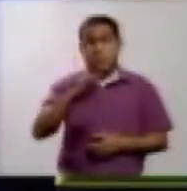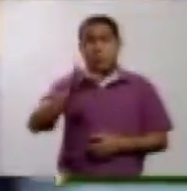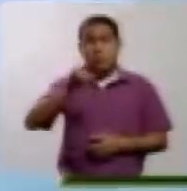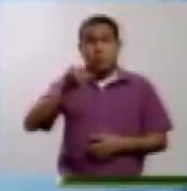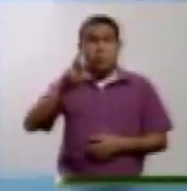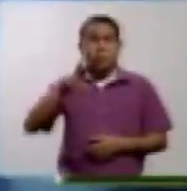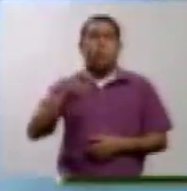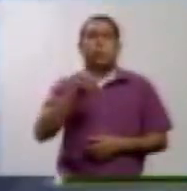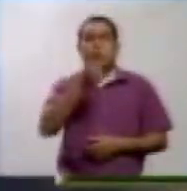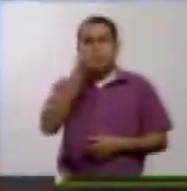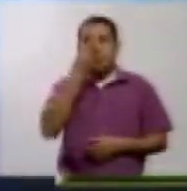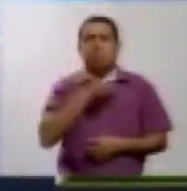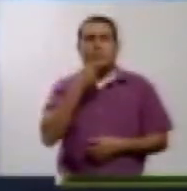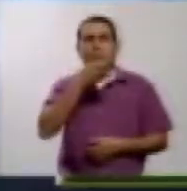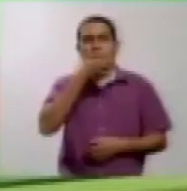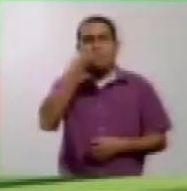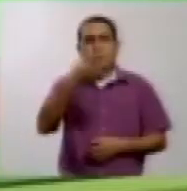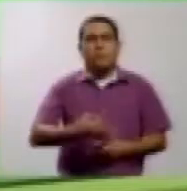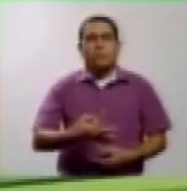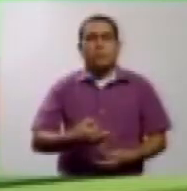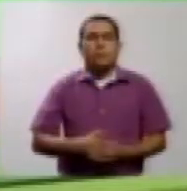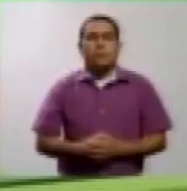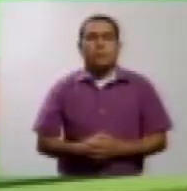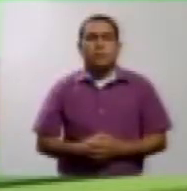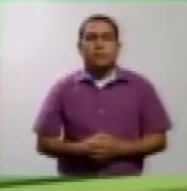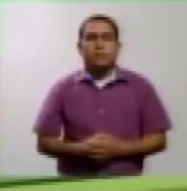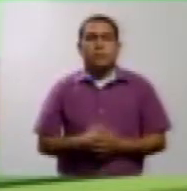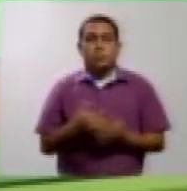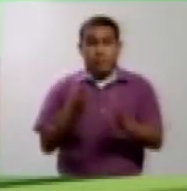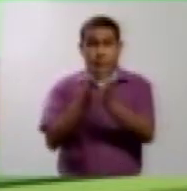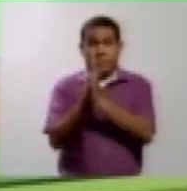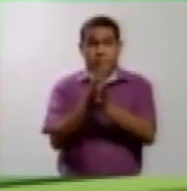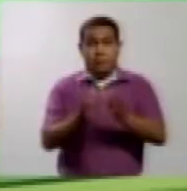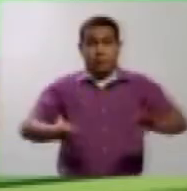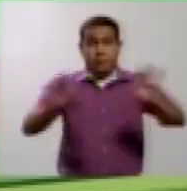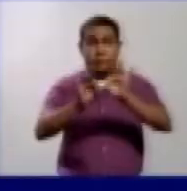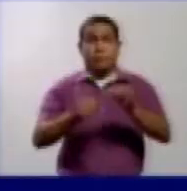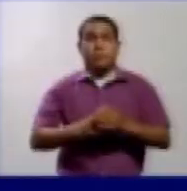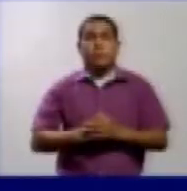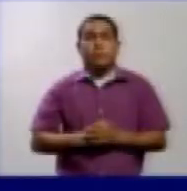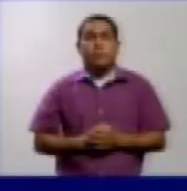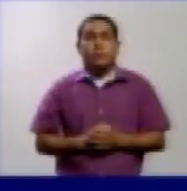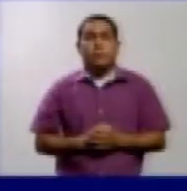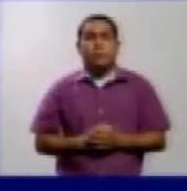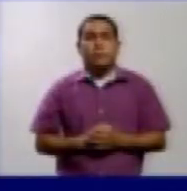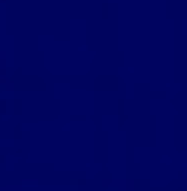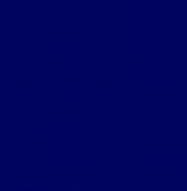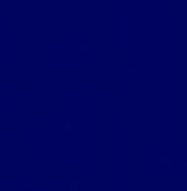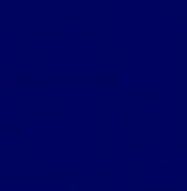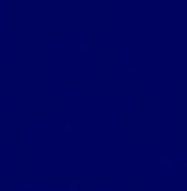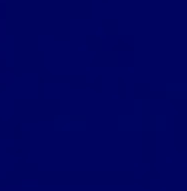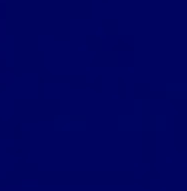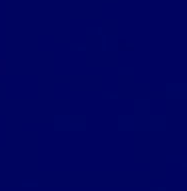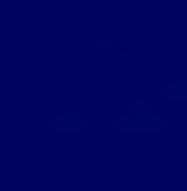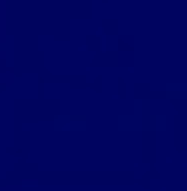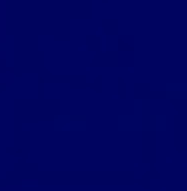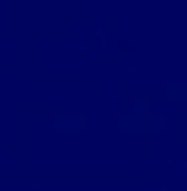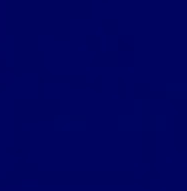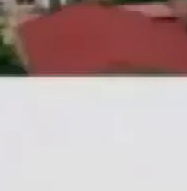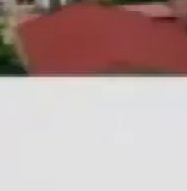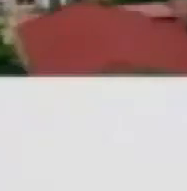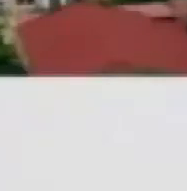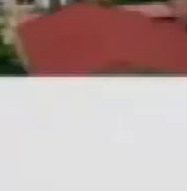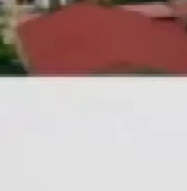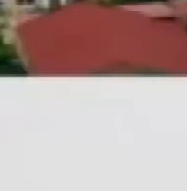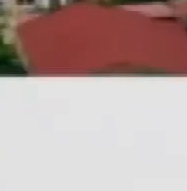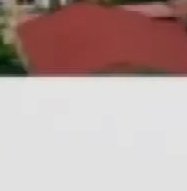Noticias, un compromiso con la verdad. Y hasta un mensaje importante para ustedes. En Villa Olímpica podrás adquirir la mejor inversión de tu vida. Contamos con viviendas con